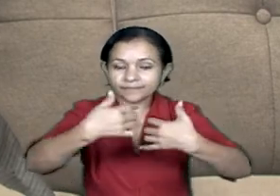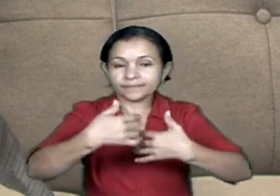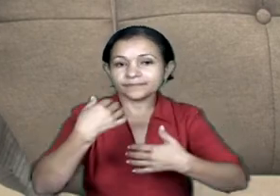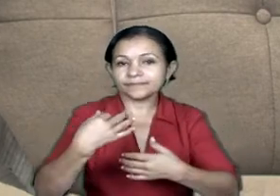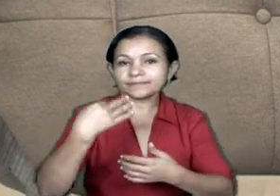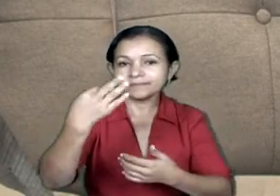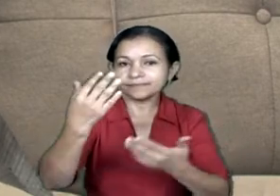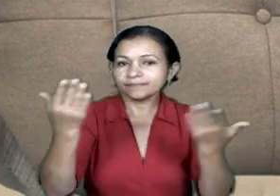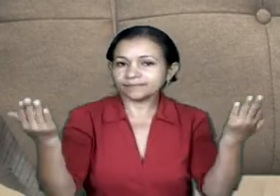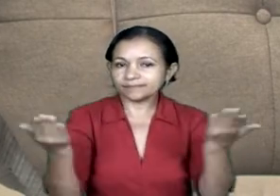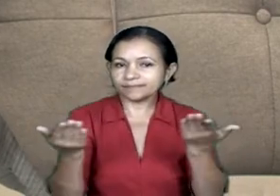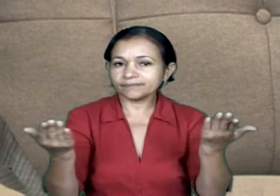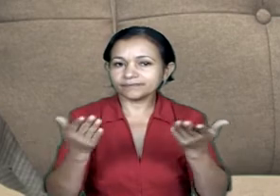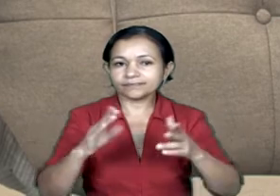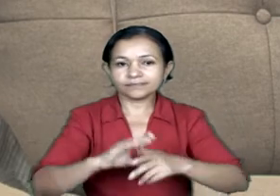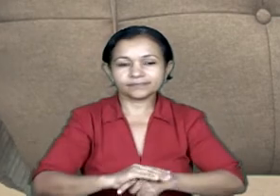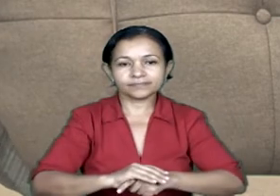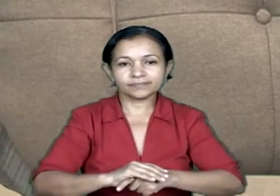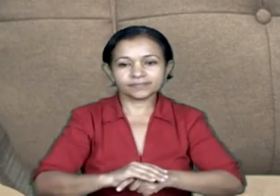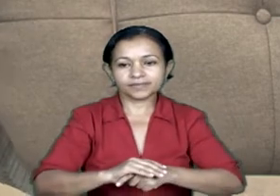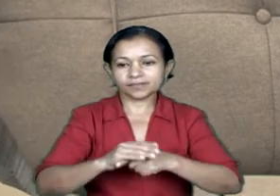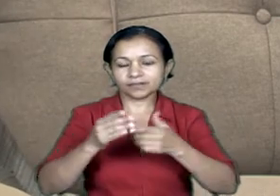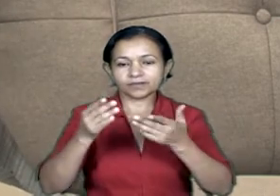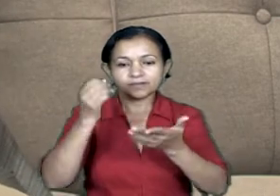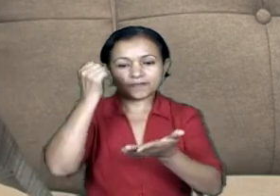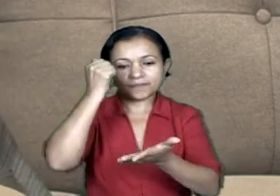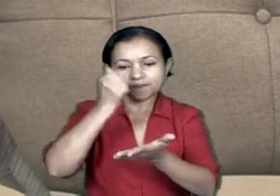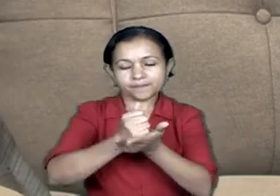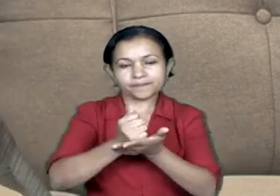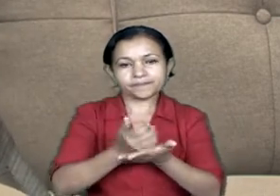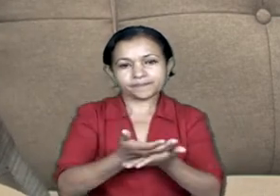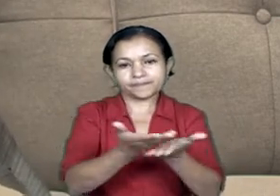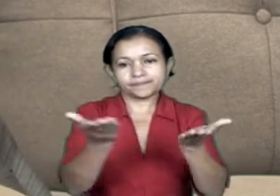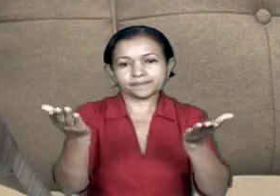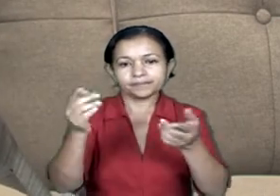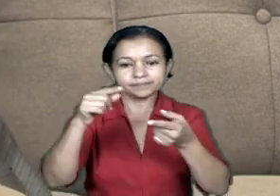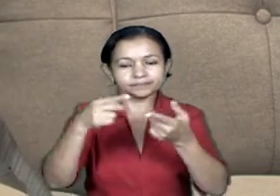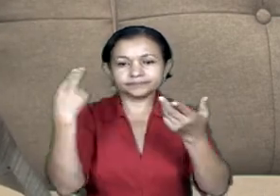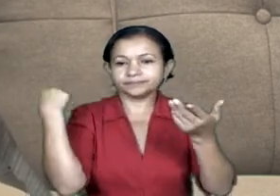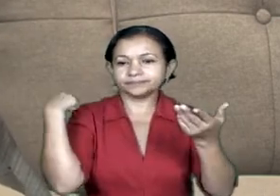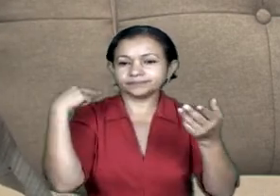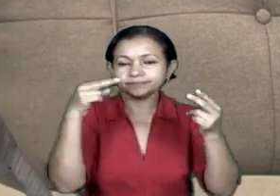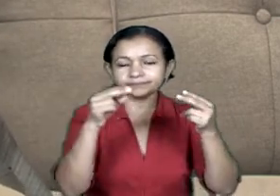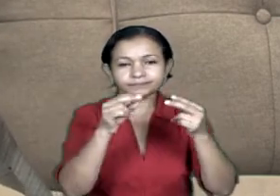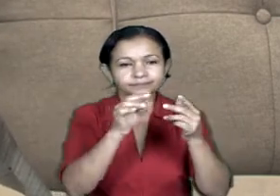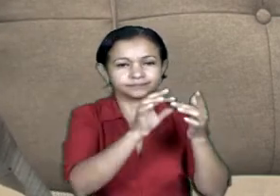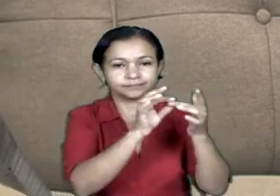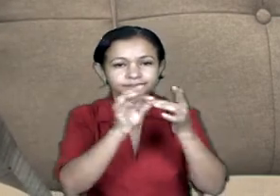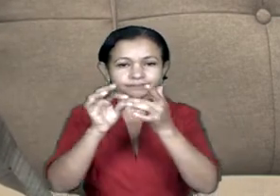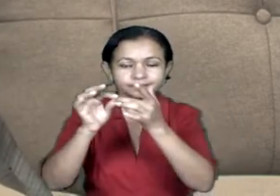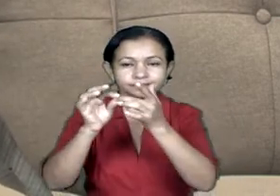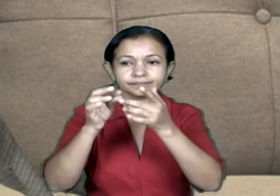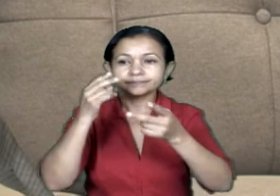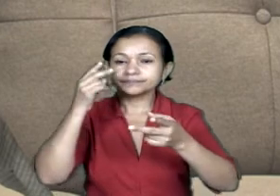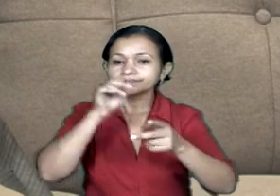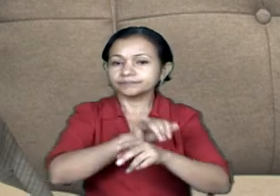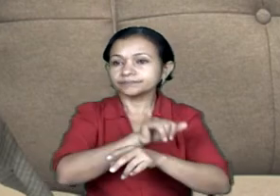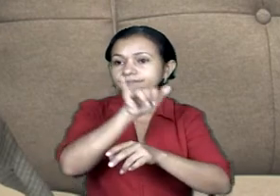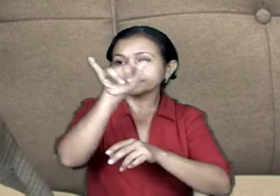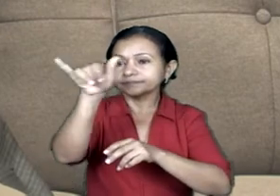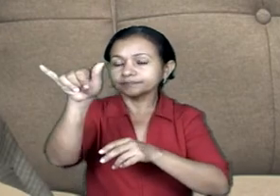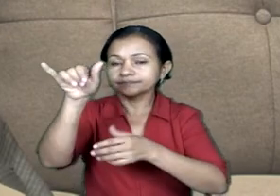ejemplo, los becarios, los profesionales técnicos que viajan a Taiwán a